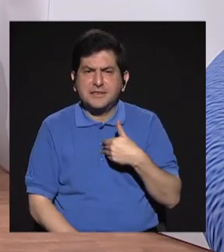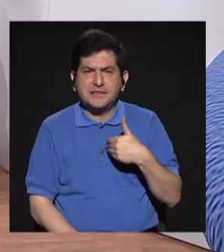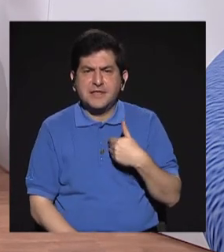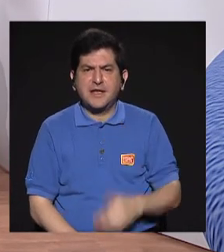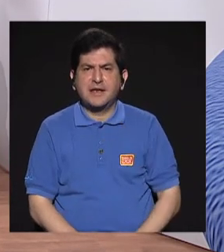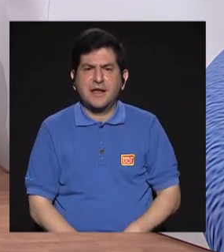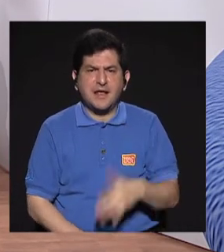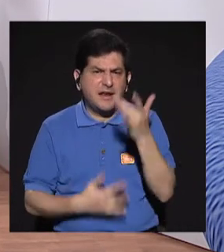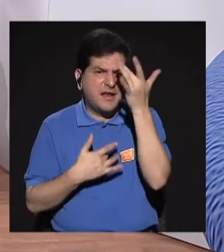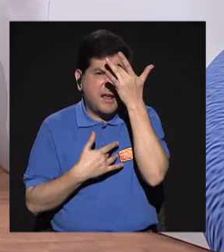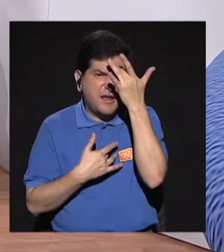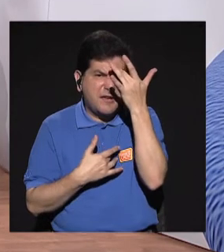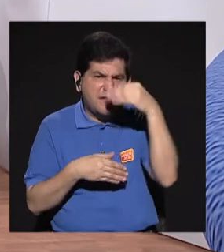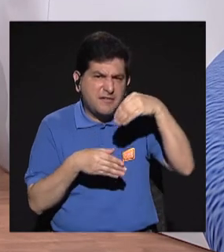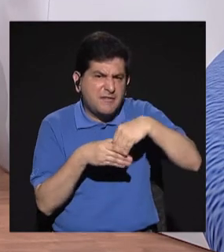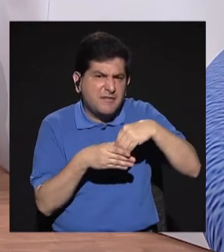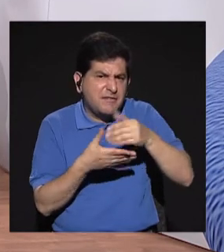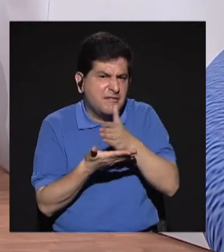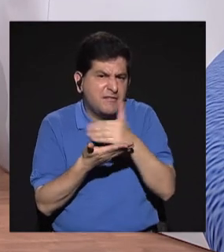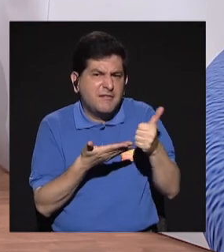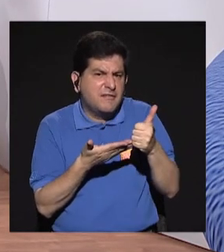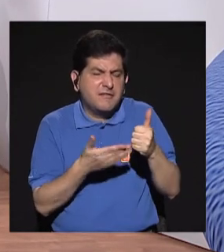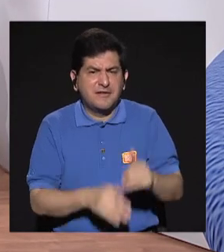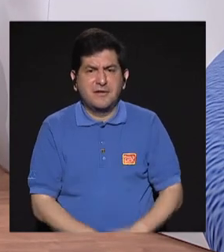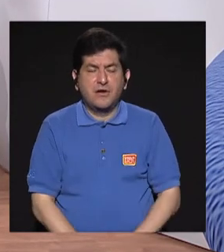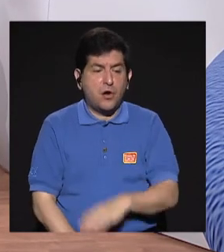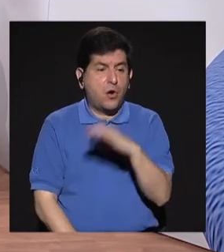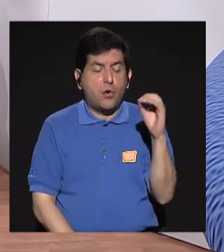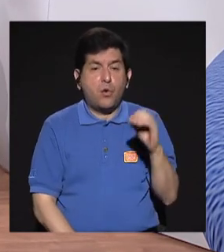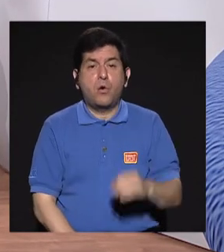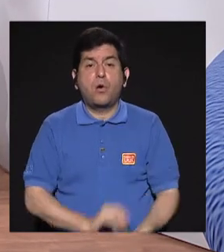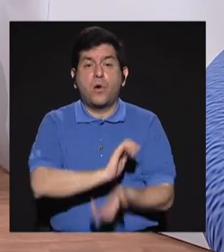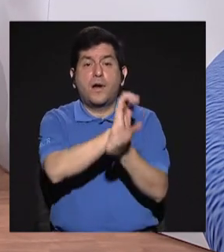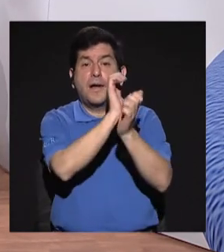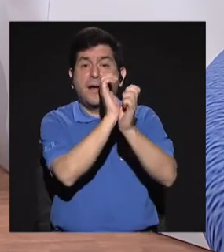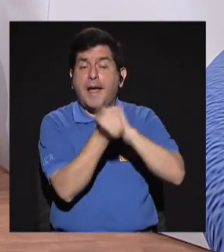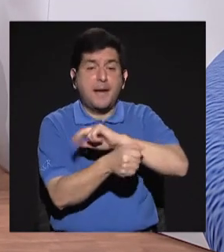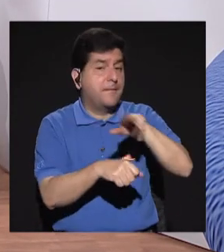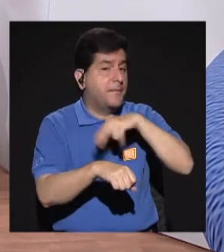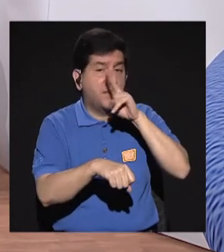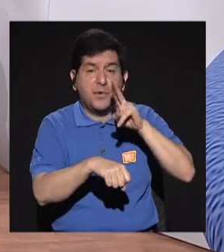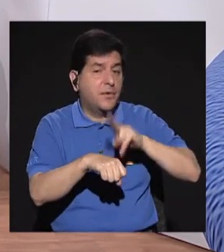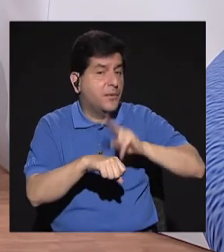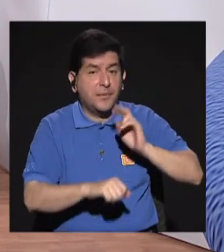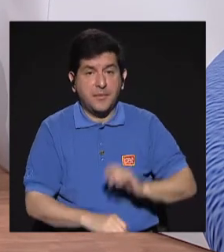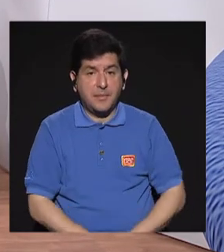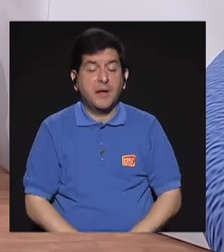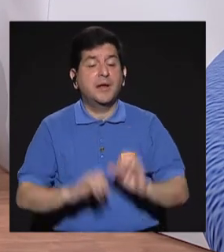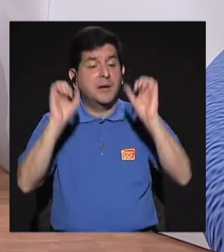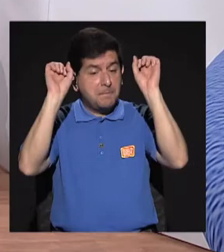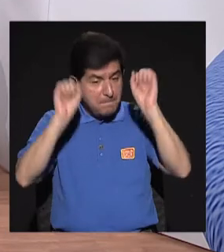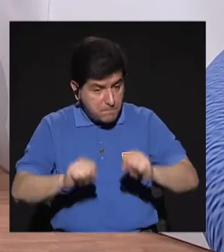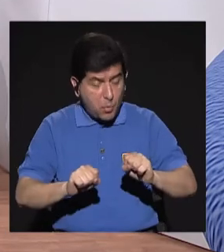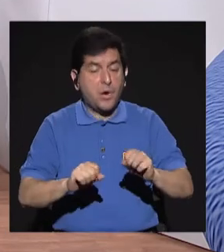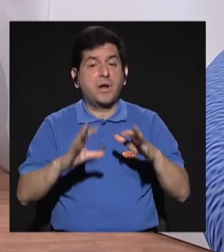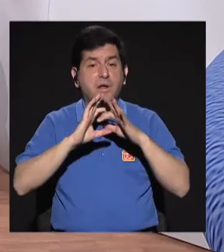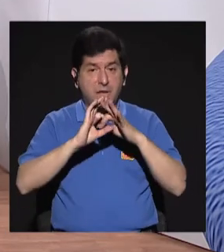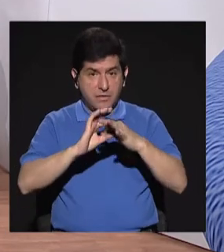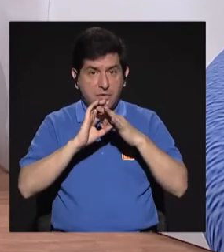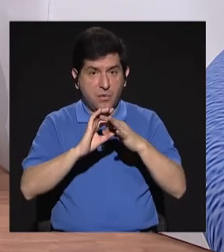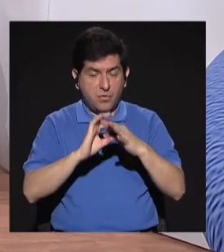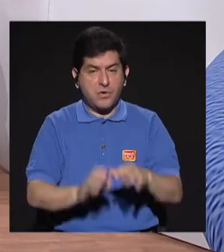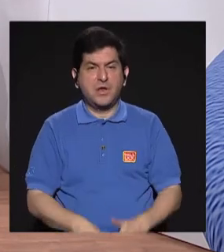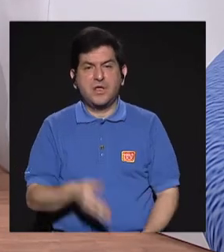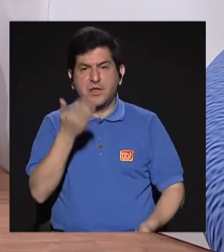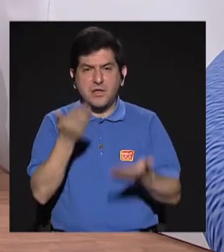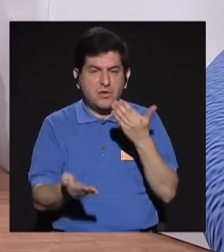tenía por ejemplo algún tipo de patología o si tenía algún cambio de lo de lo normal porque eso podría estar asociado por